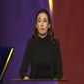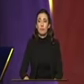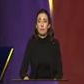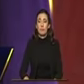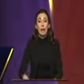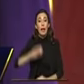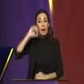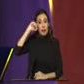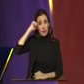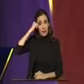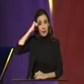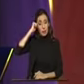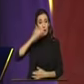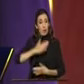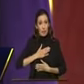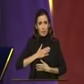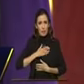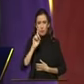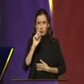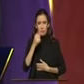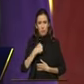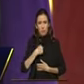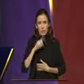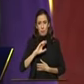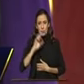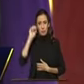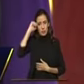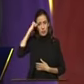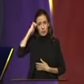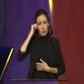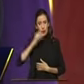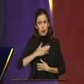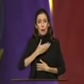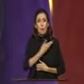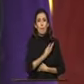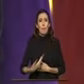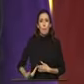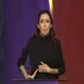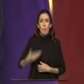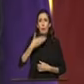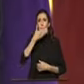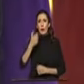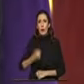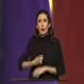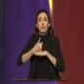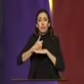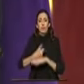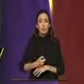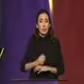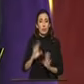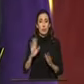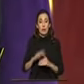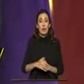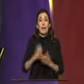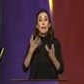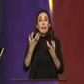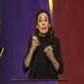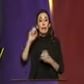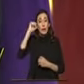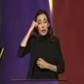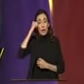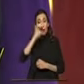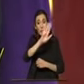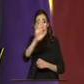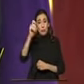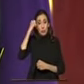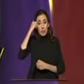Que recuerden, decía, no a mí. No a mí como el mejor presidente, no. A las instituciones, como las